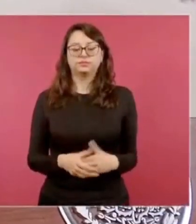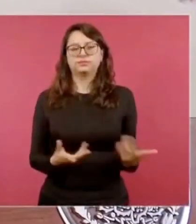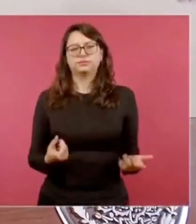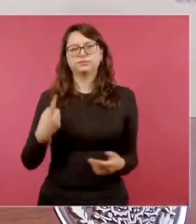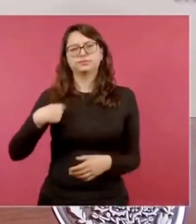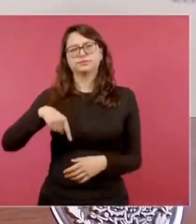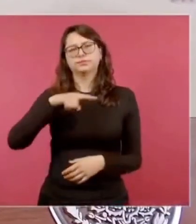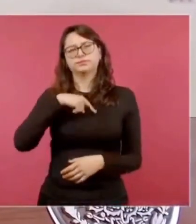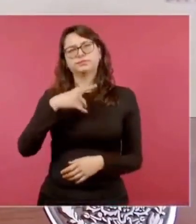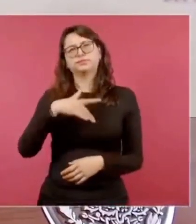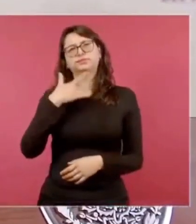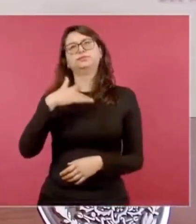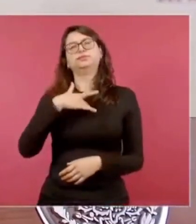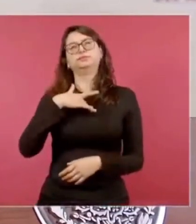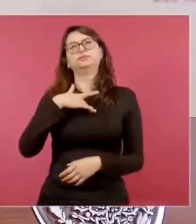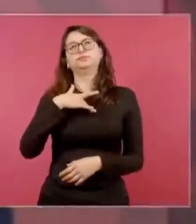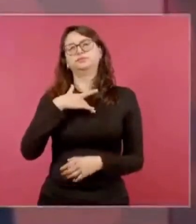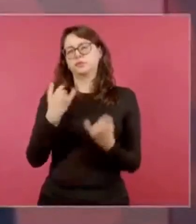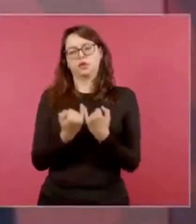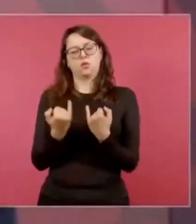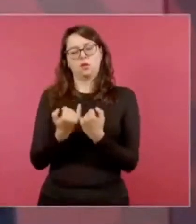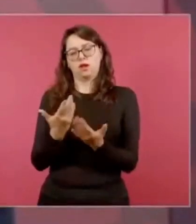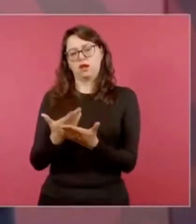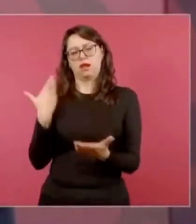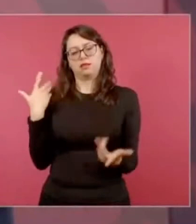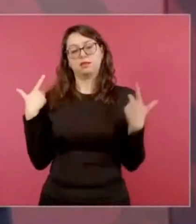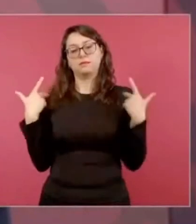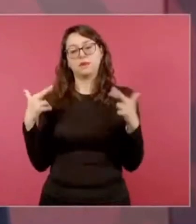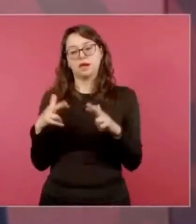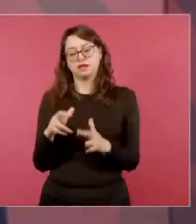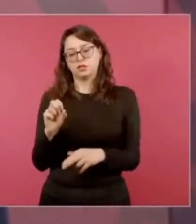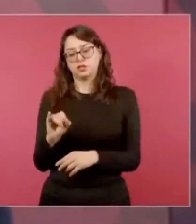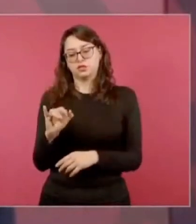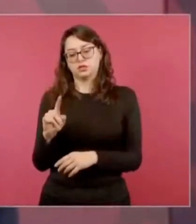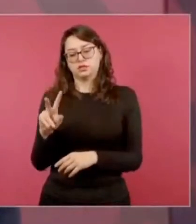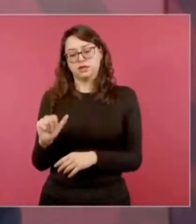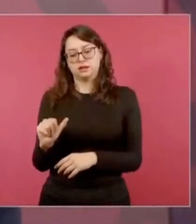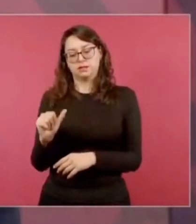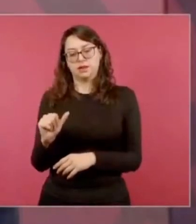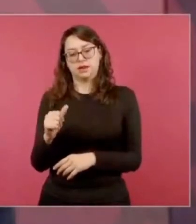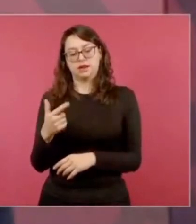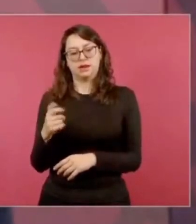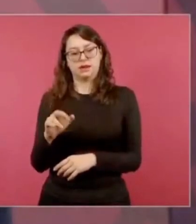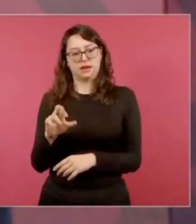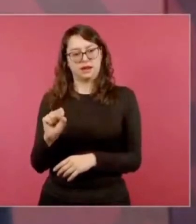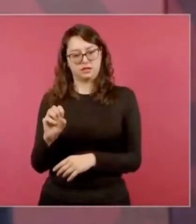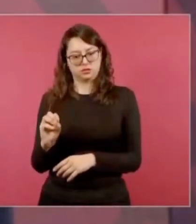que el progreso sin justicia es retroceso.